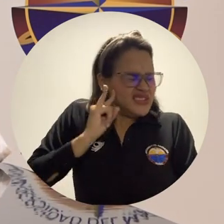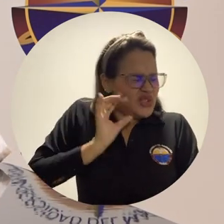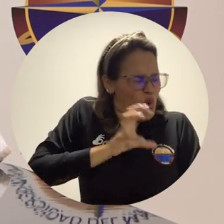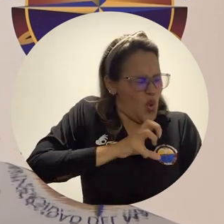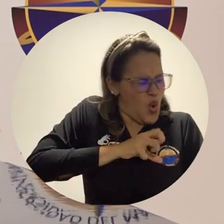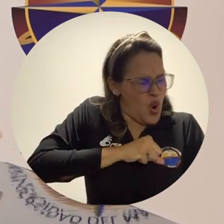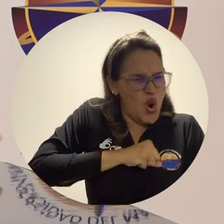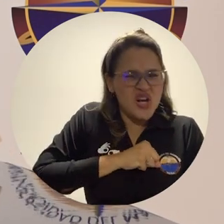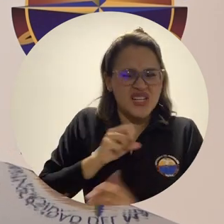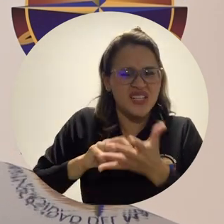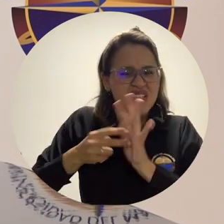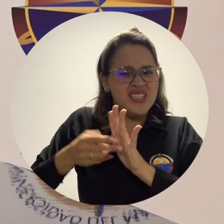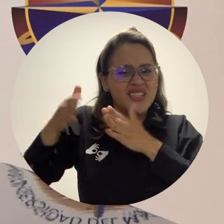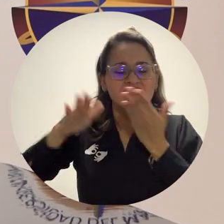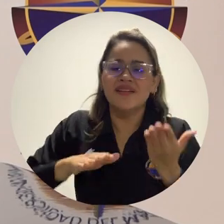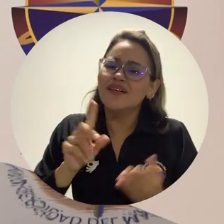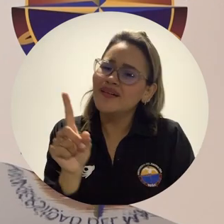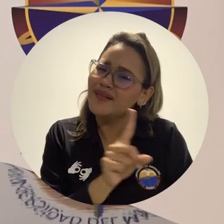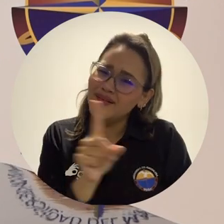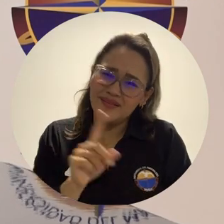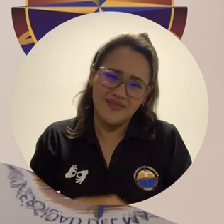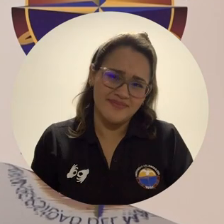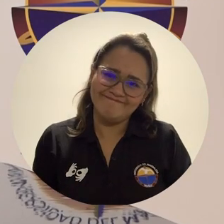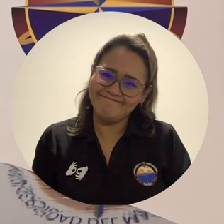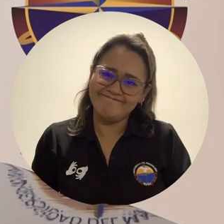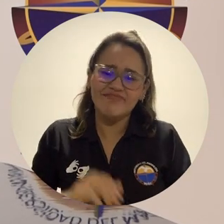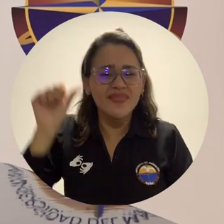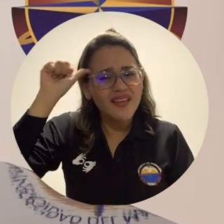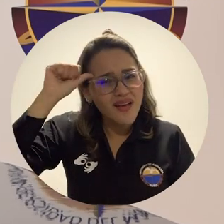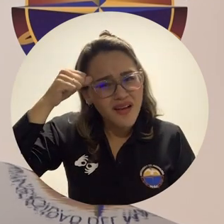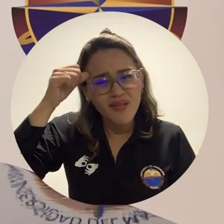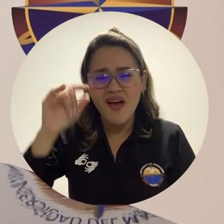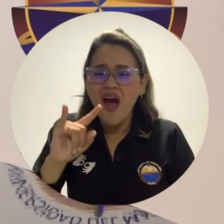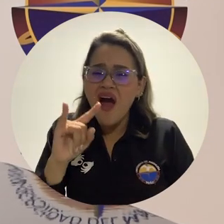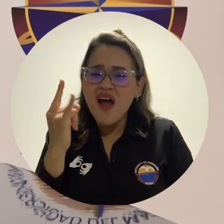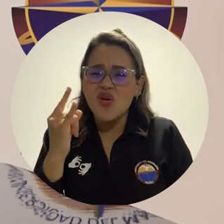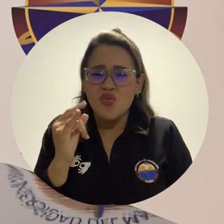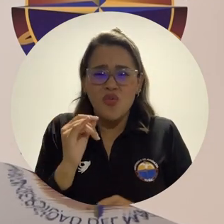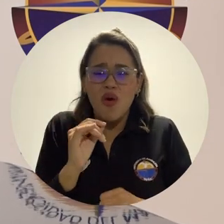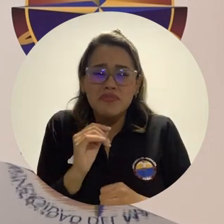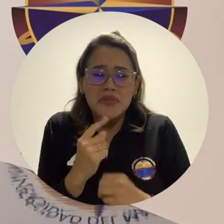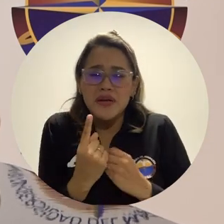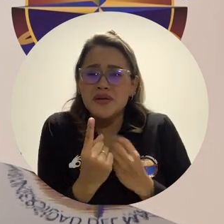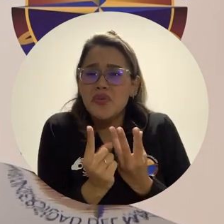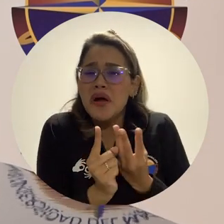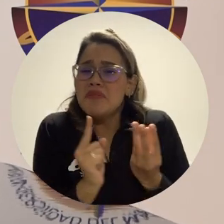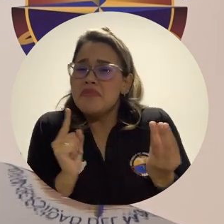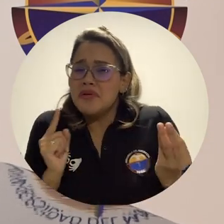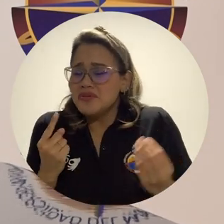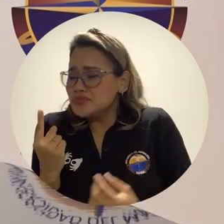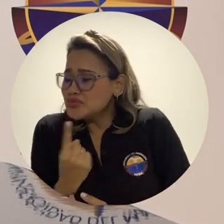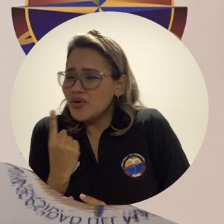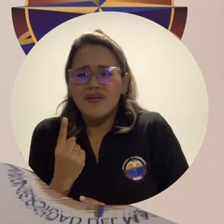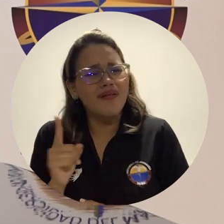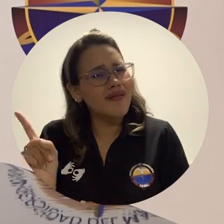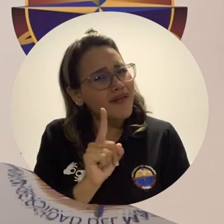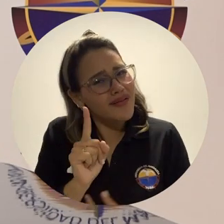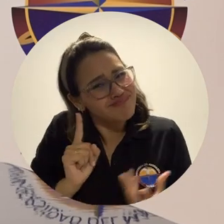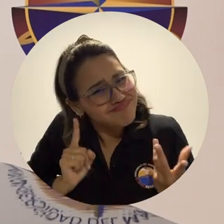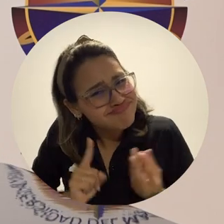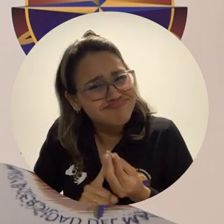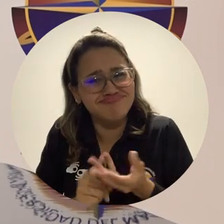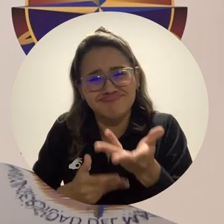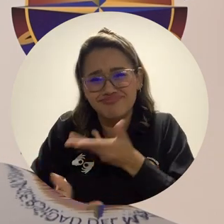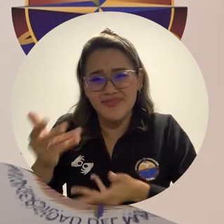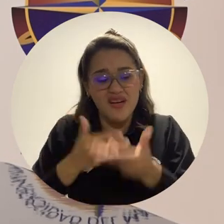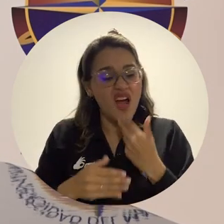mundo. Que las campanas no nos ensordezcan cada vez que tengan que sonar porque un joven renunció a la vida. Que recordemos que ninguna persona es